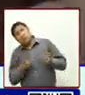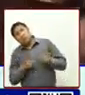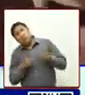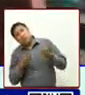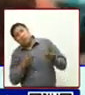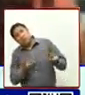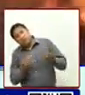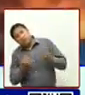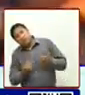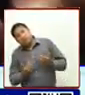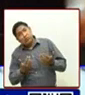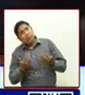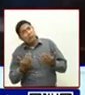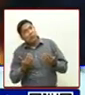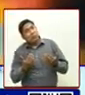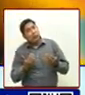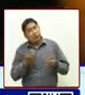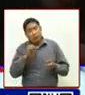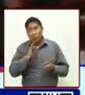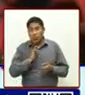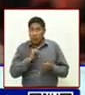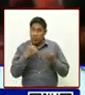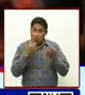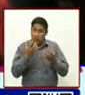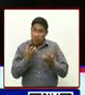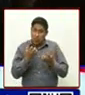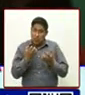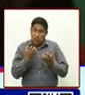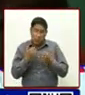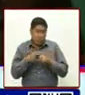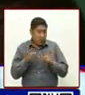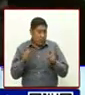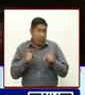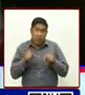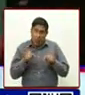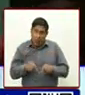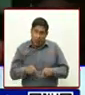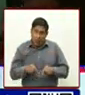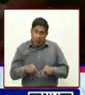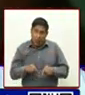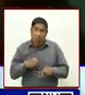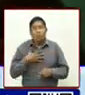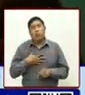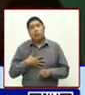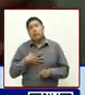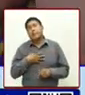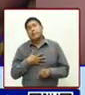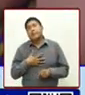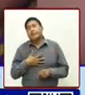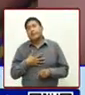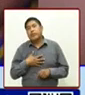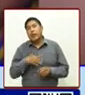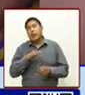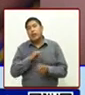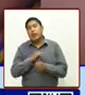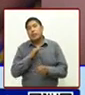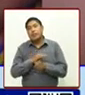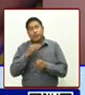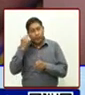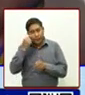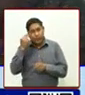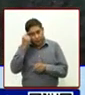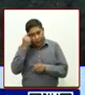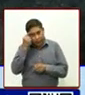niña. Y yo quisiera agradecer infinitamente, pero acá quiero que pongan oficio el ministro de